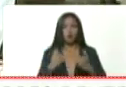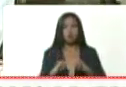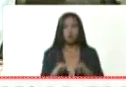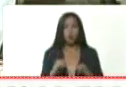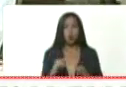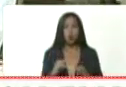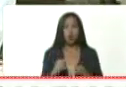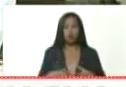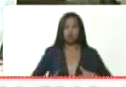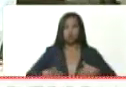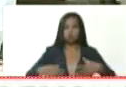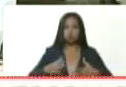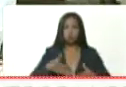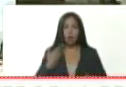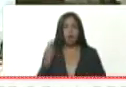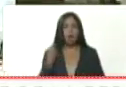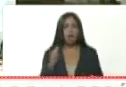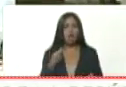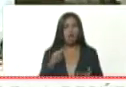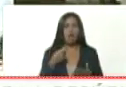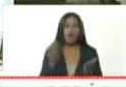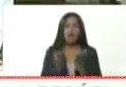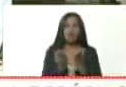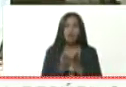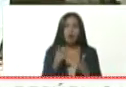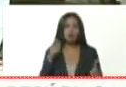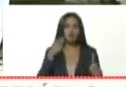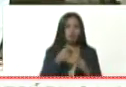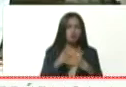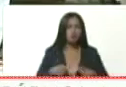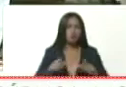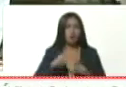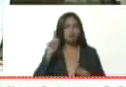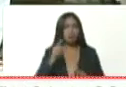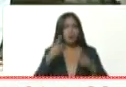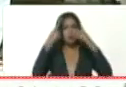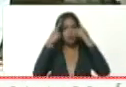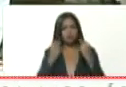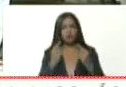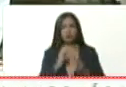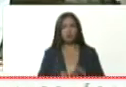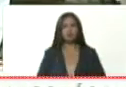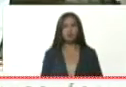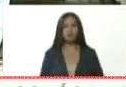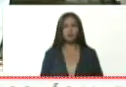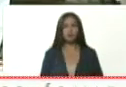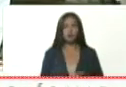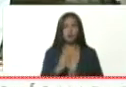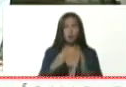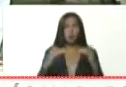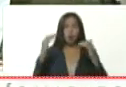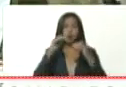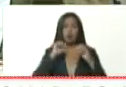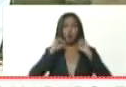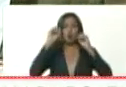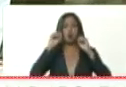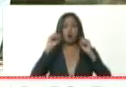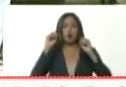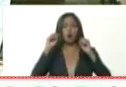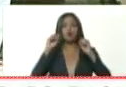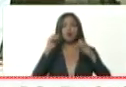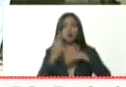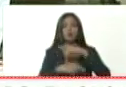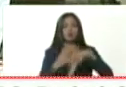pueden estudiar y llegar a carreras profesionales uno de los grandes logros de la revolución bolivariana